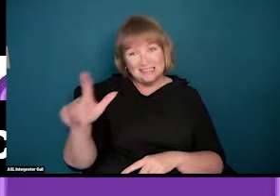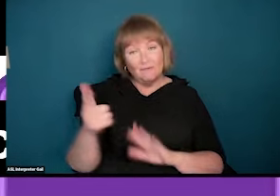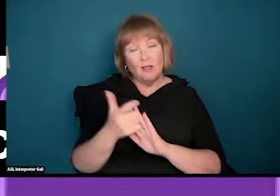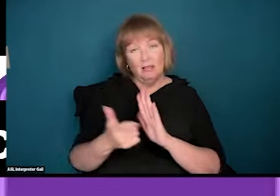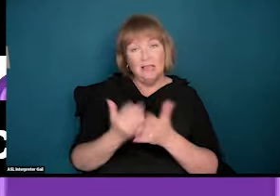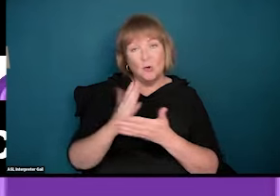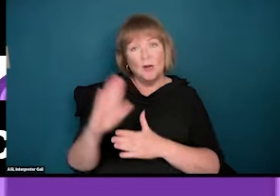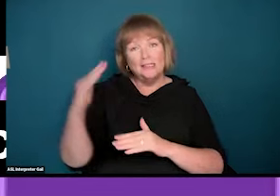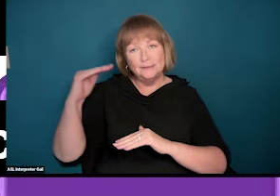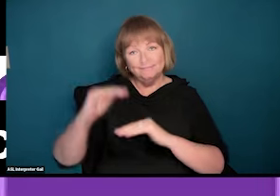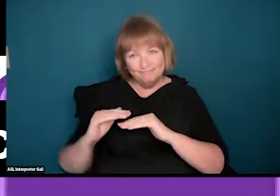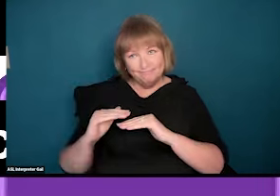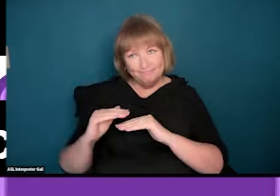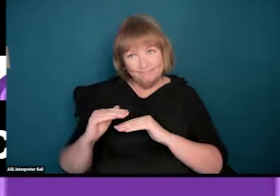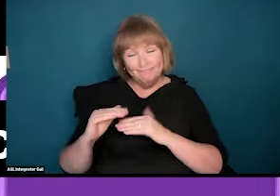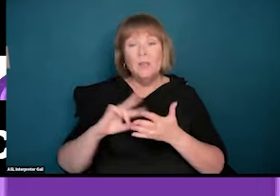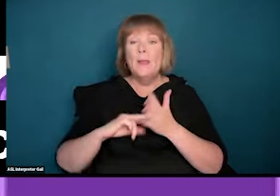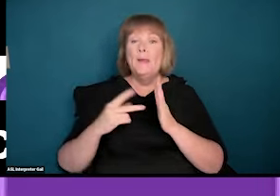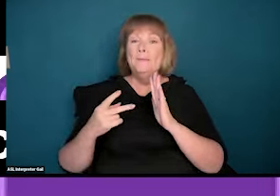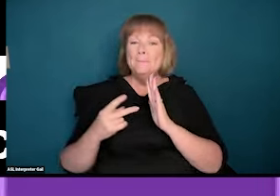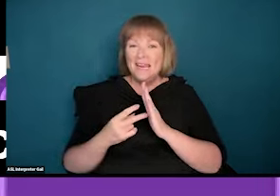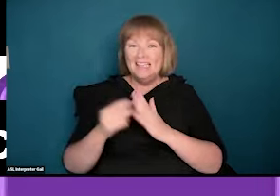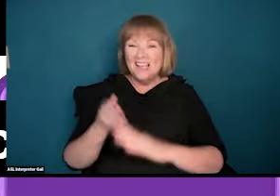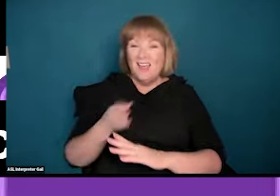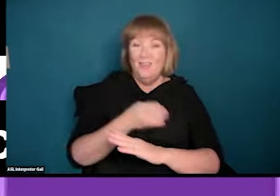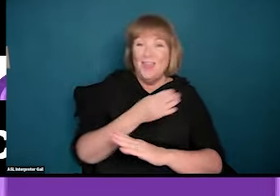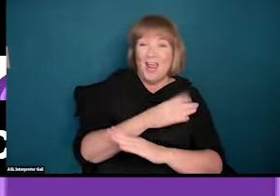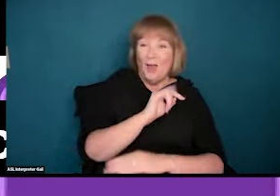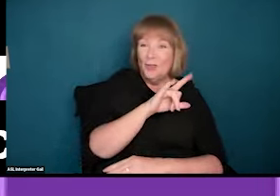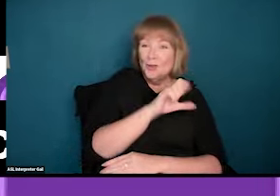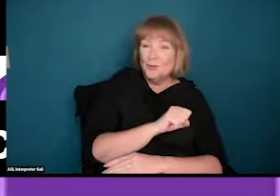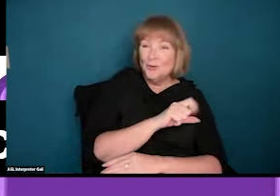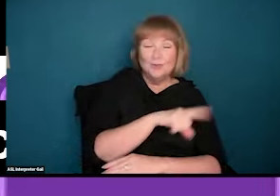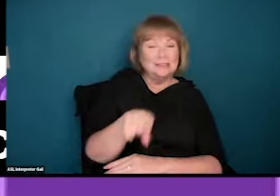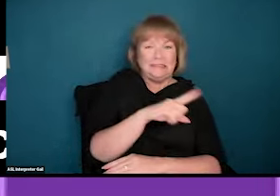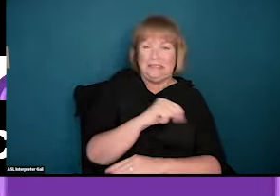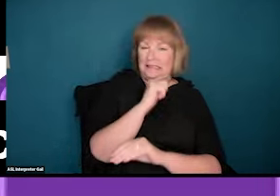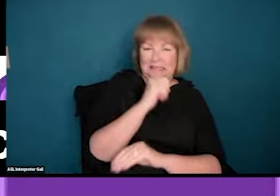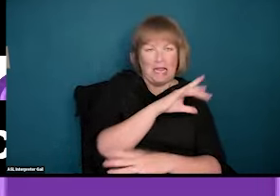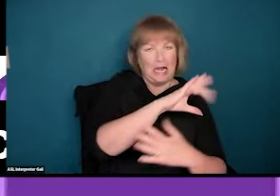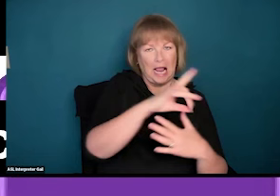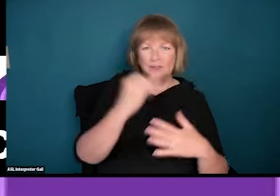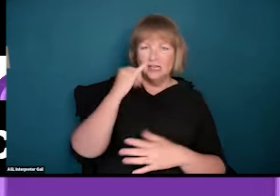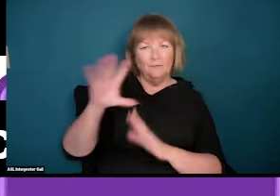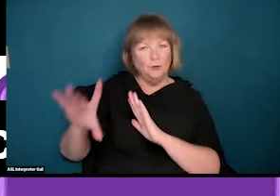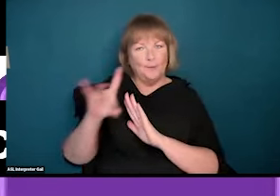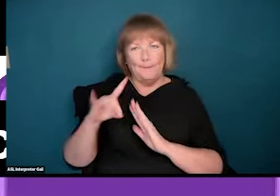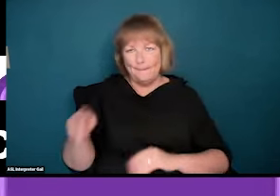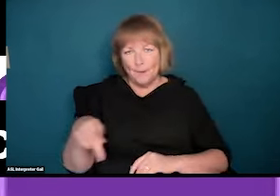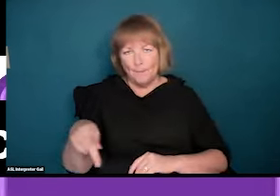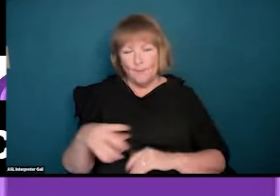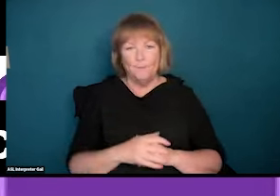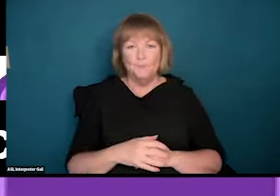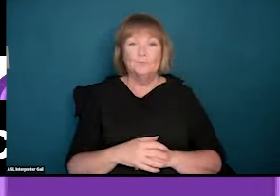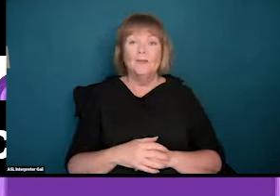Eso es, voy a hablar de otra cosita que puede limitar un poco los derechos legales civiles de un individuo. Y esto